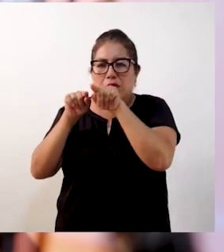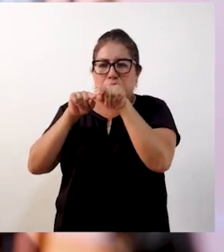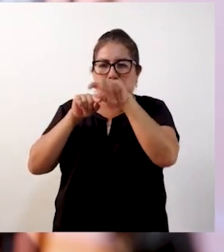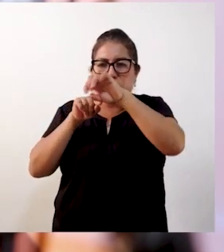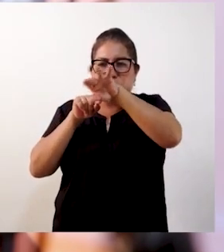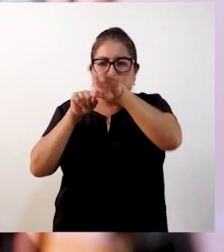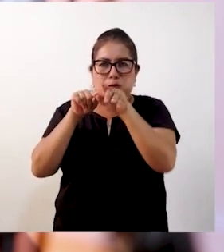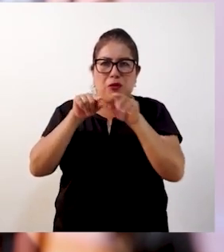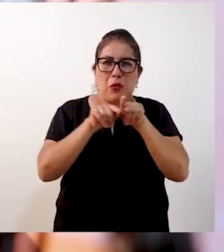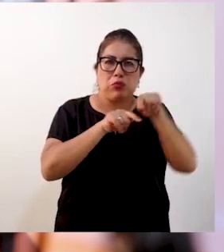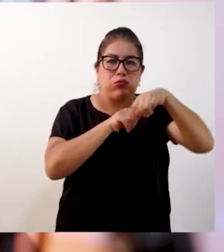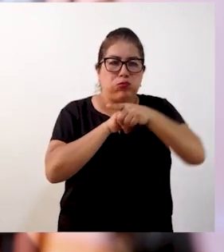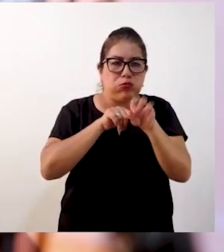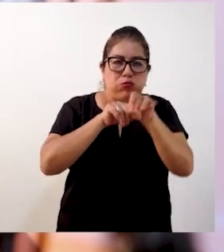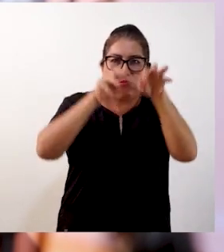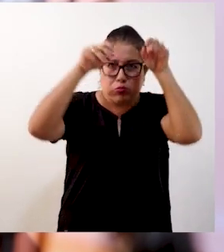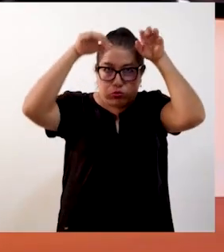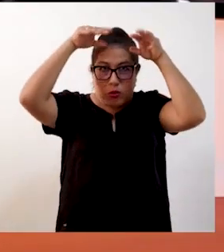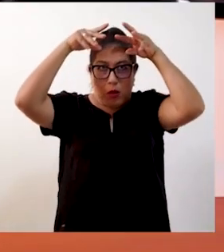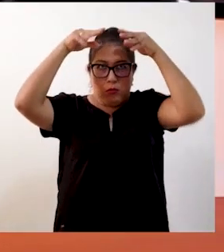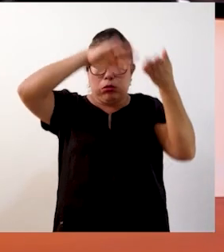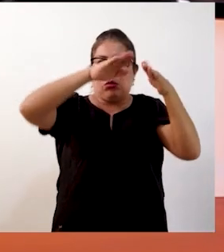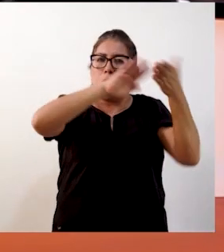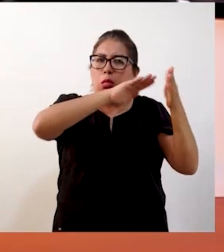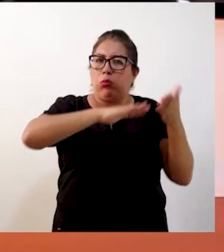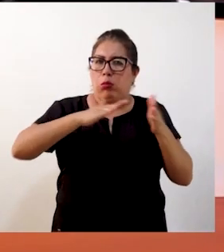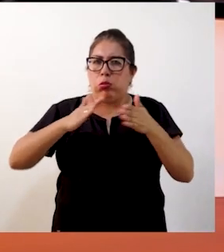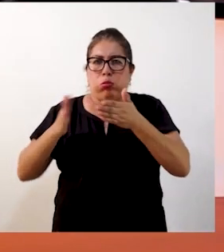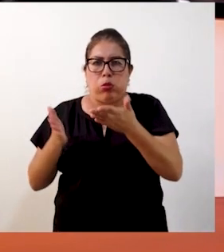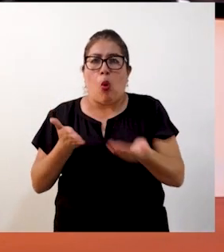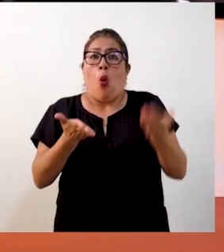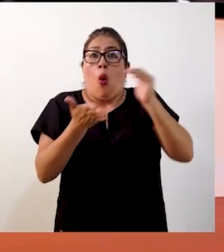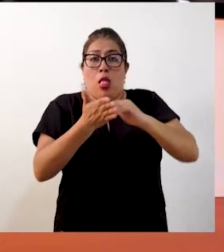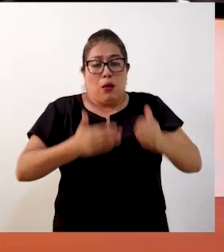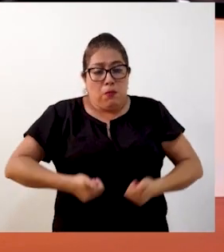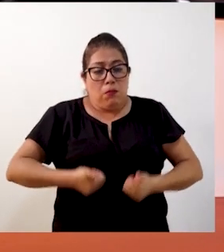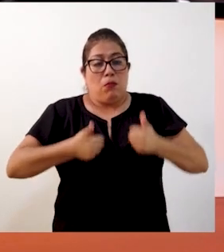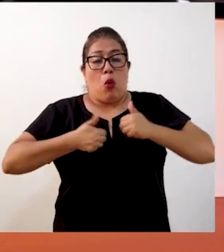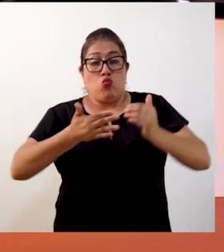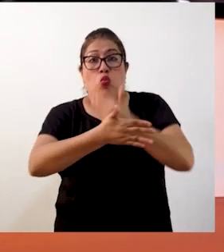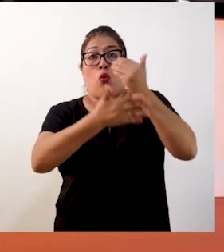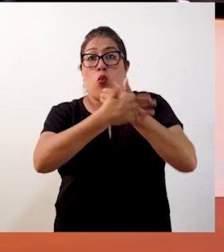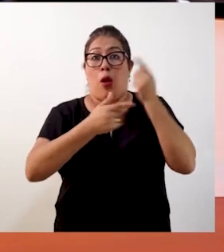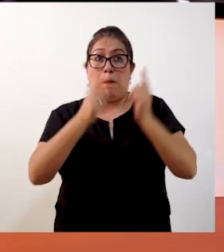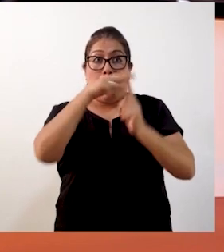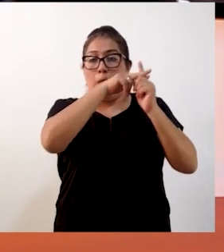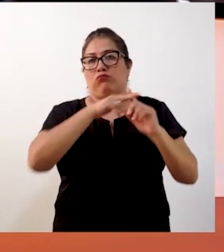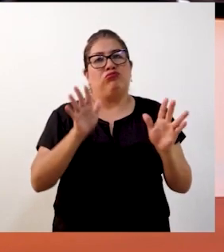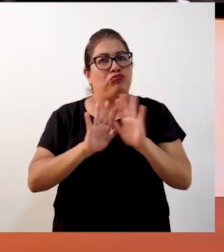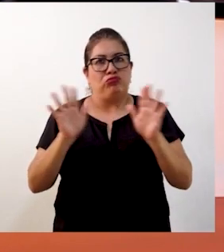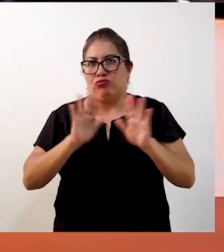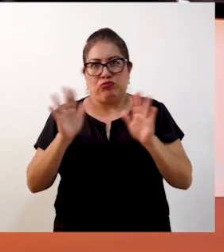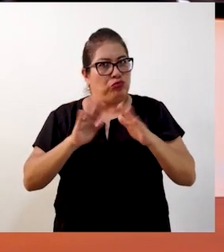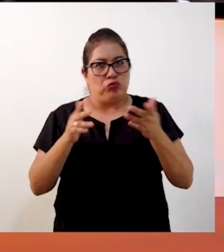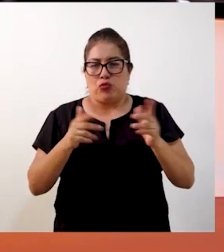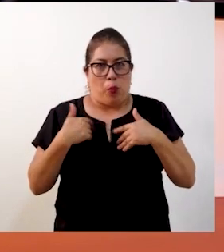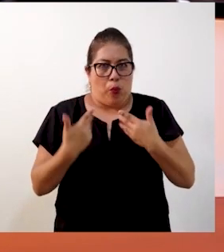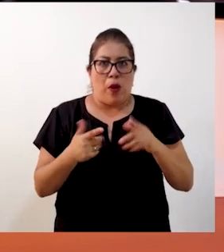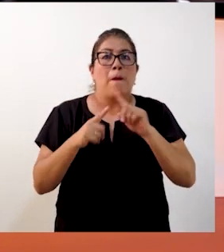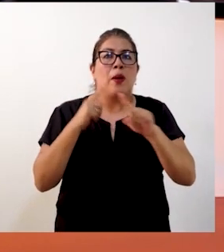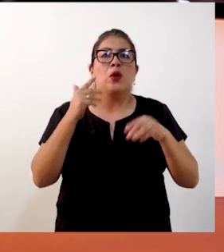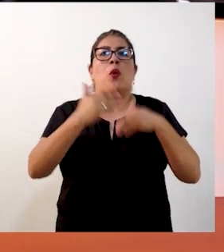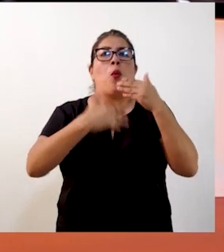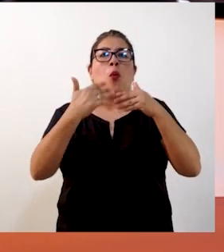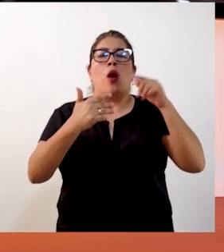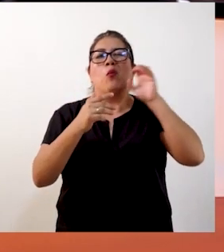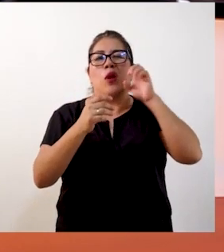regeneración, que no se regeneran, ¿verdad, doctor? Técnicamente no se regeneran, pero sí se pueden interconectar. O sea, las